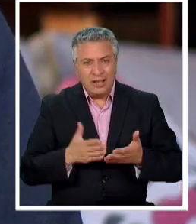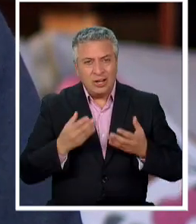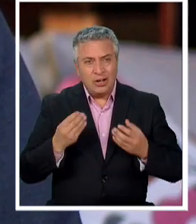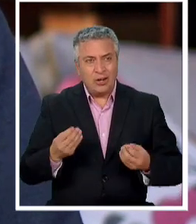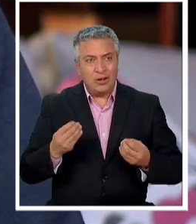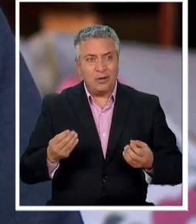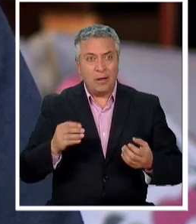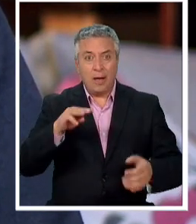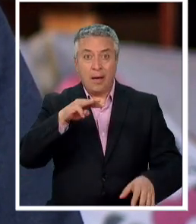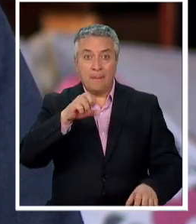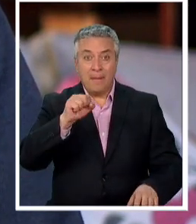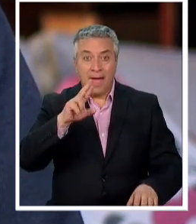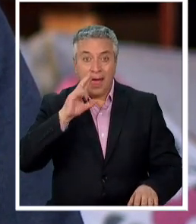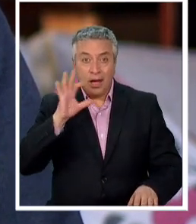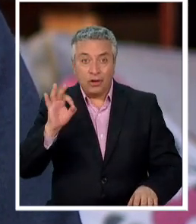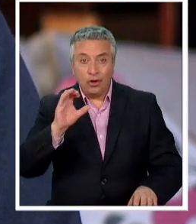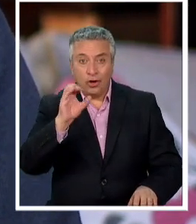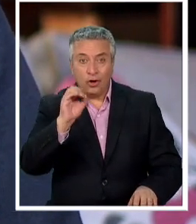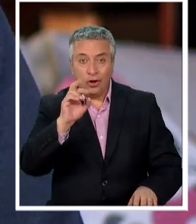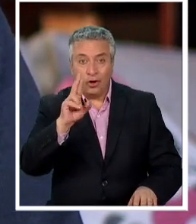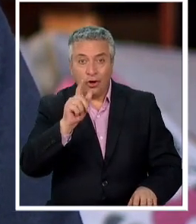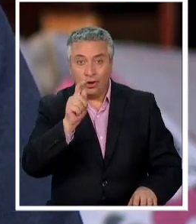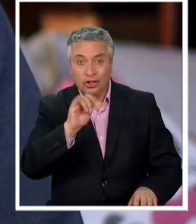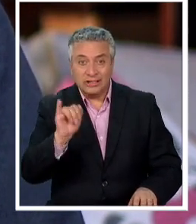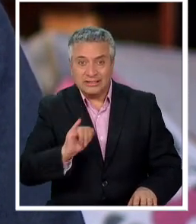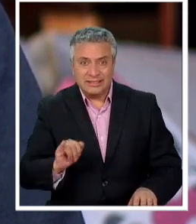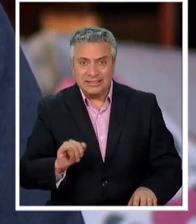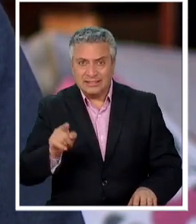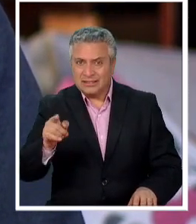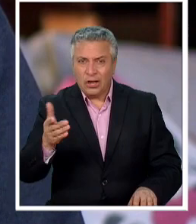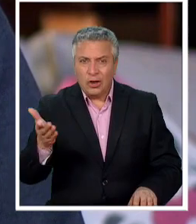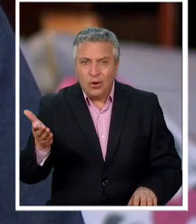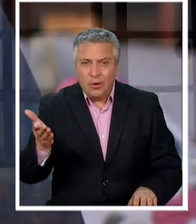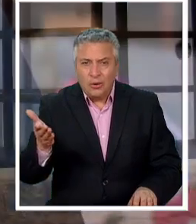ni Mario Ortiz, ya yo sanito.